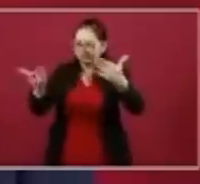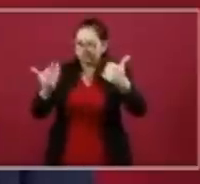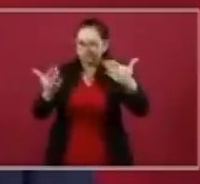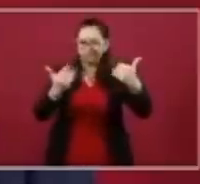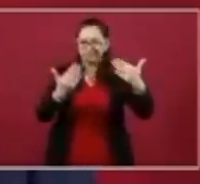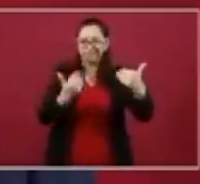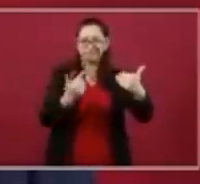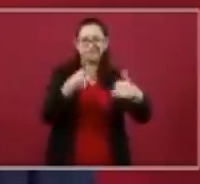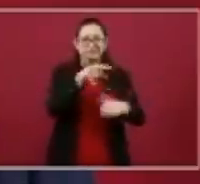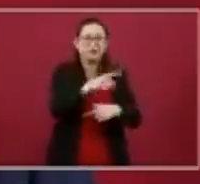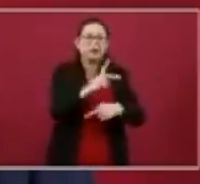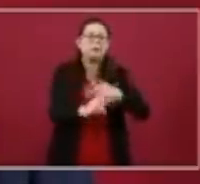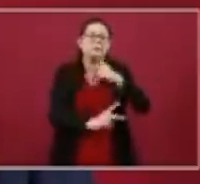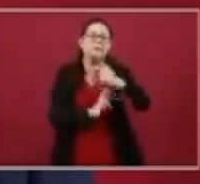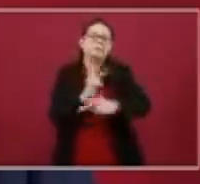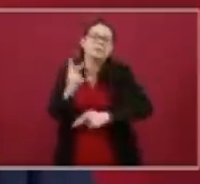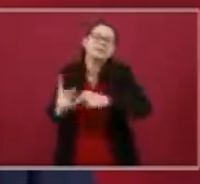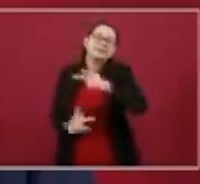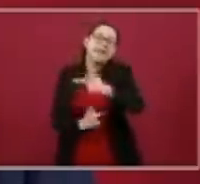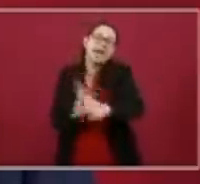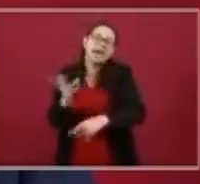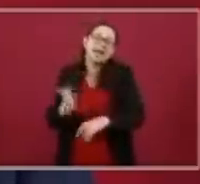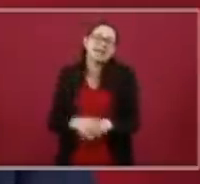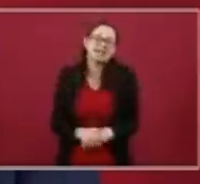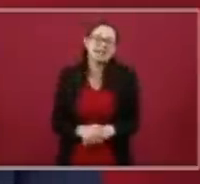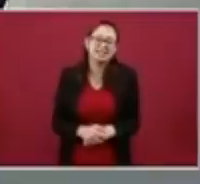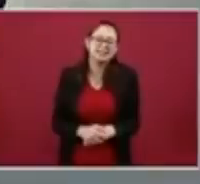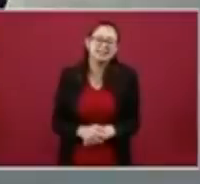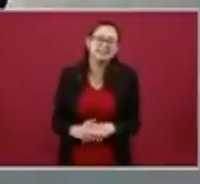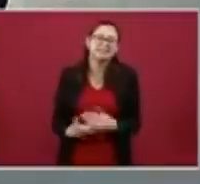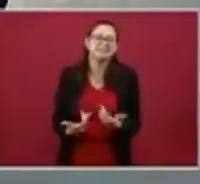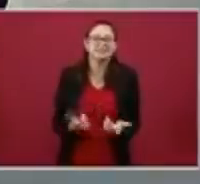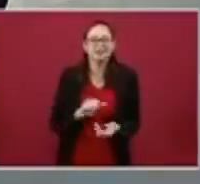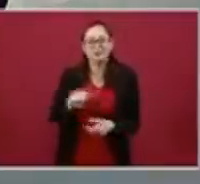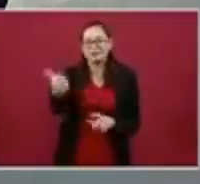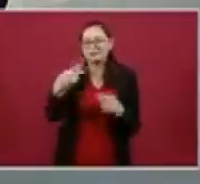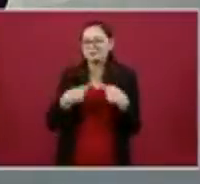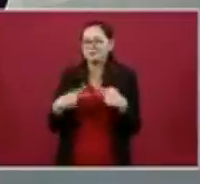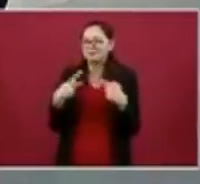en comodato. Entonces, vamos a revisar todo eso